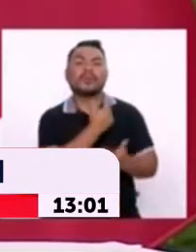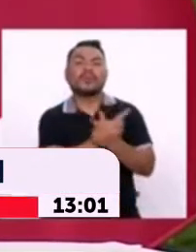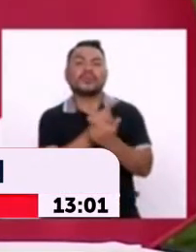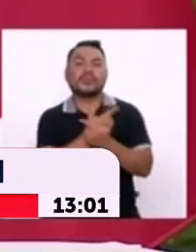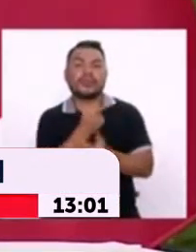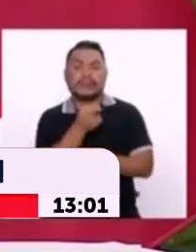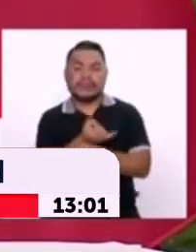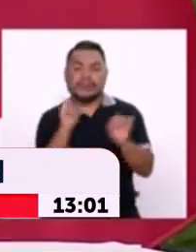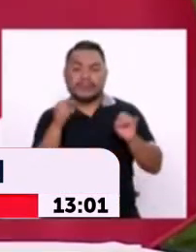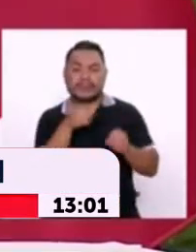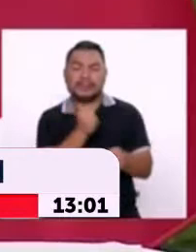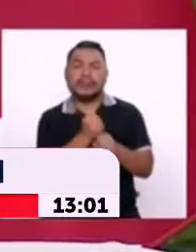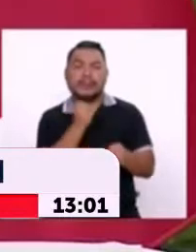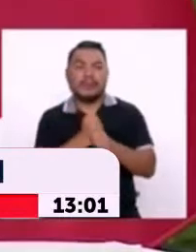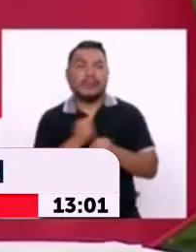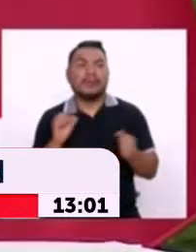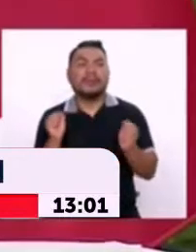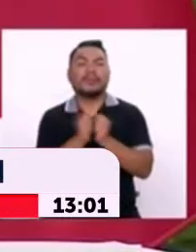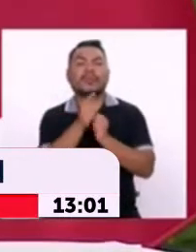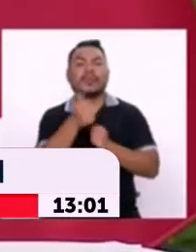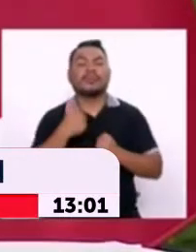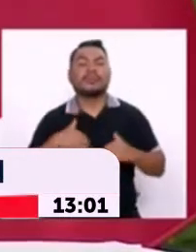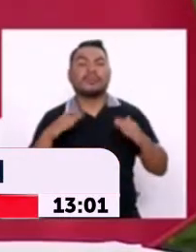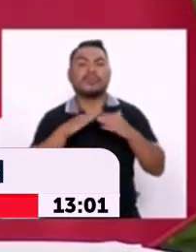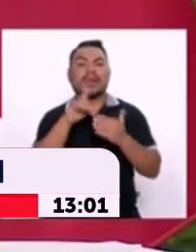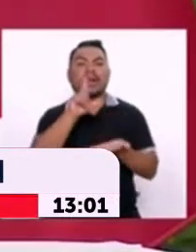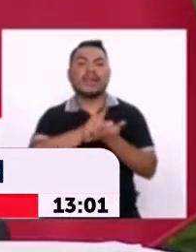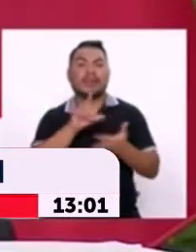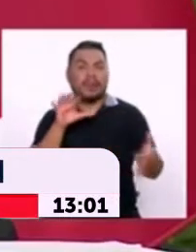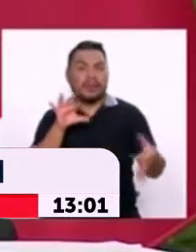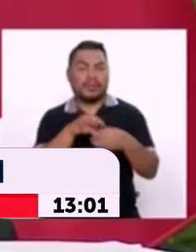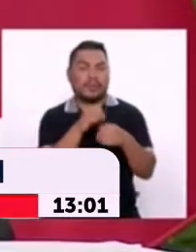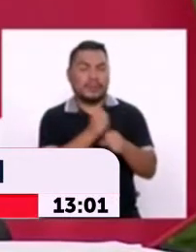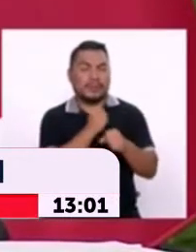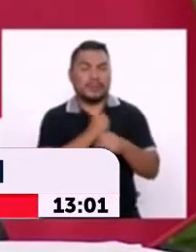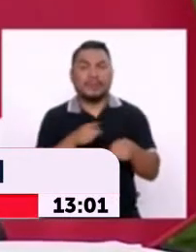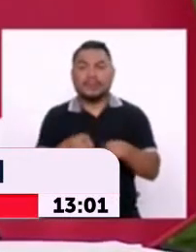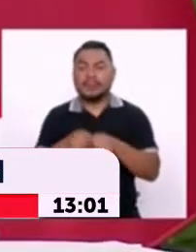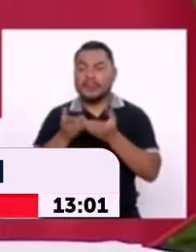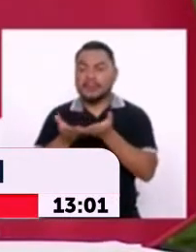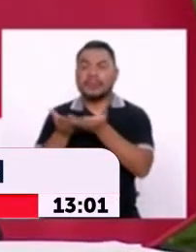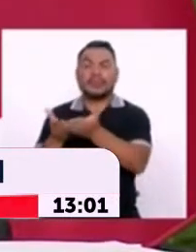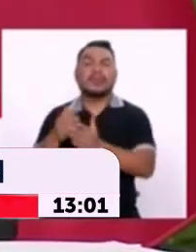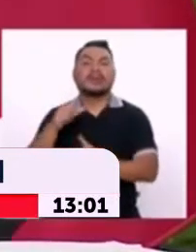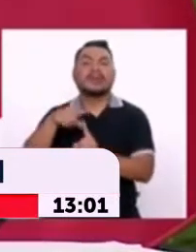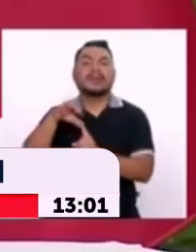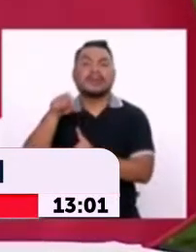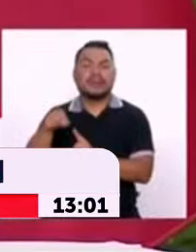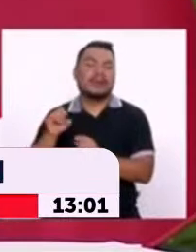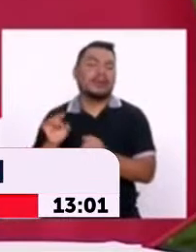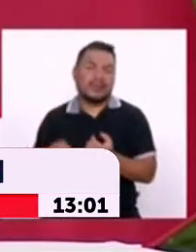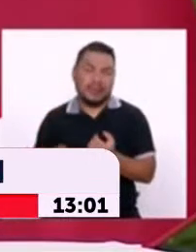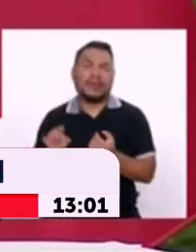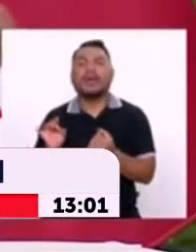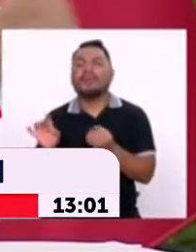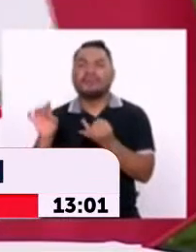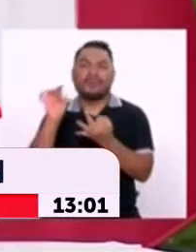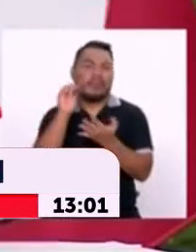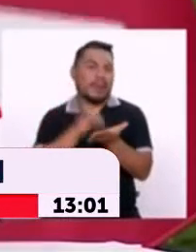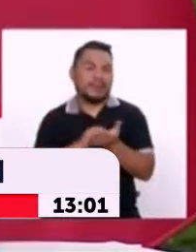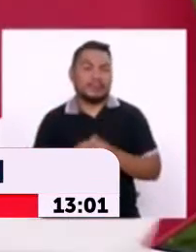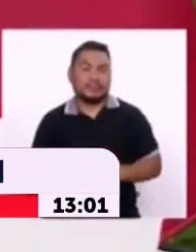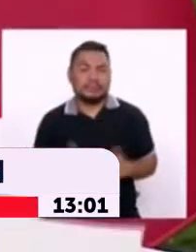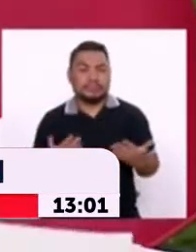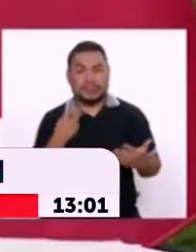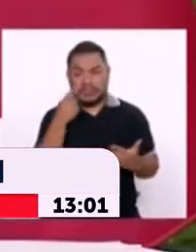Independencia, que es un trabajo que vamos a hacer con la Municipalidad Metropolitana de Lima, y al terminal portuario de Puerto Eten, entre otros. Como